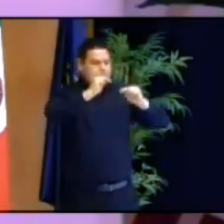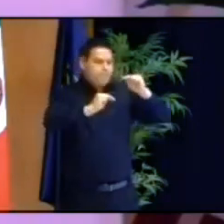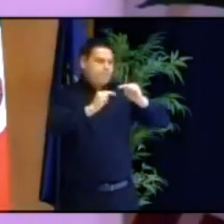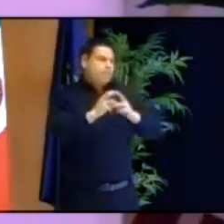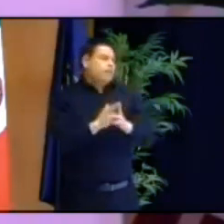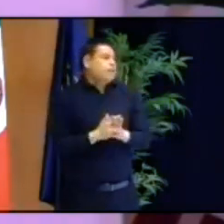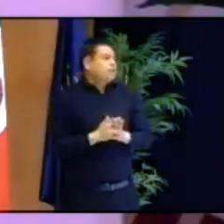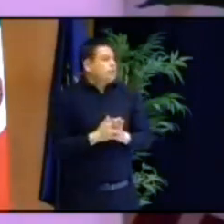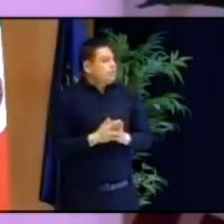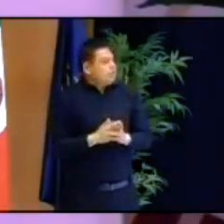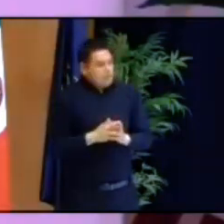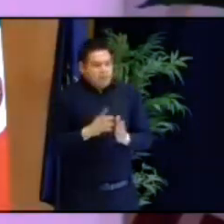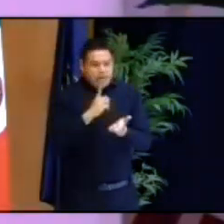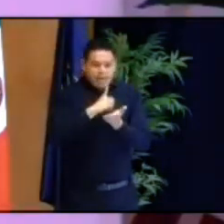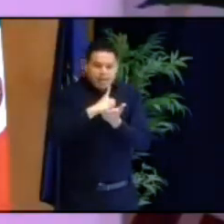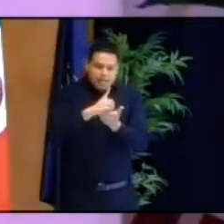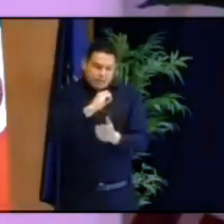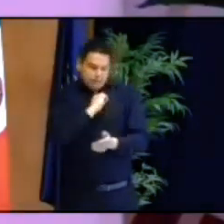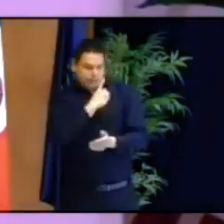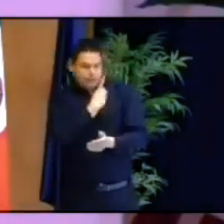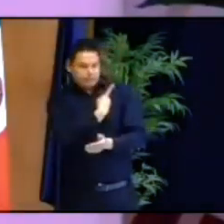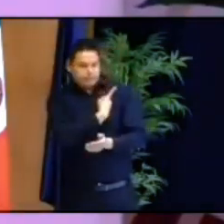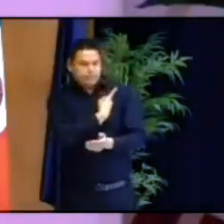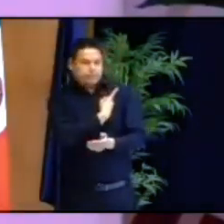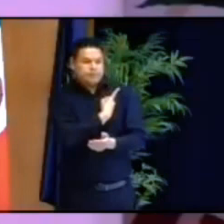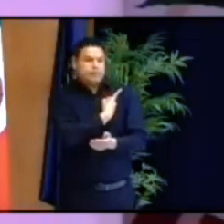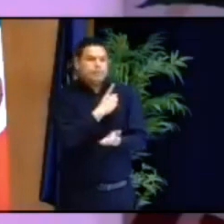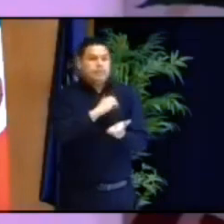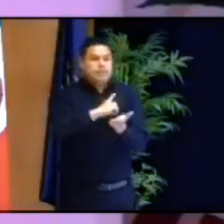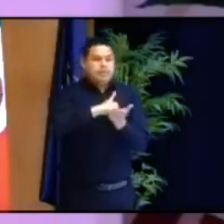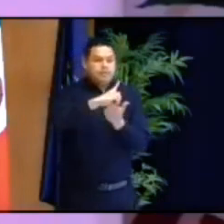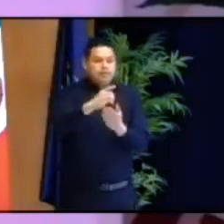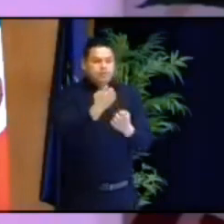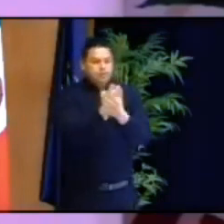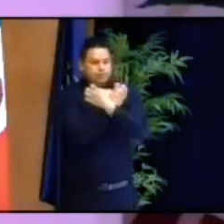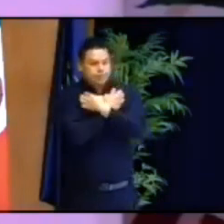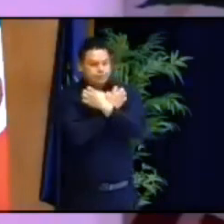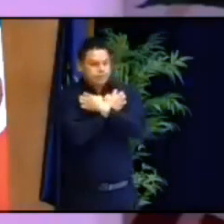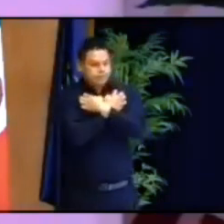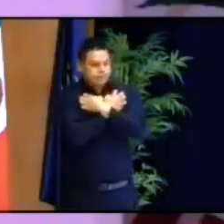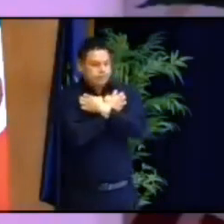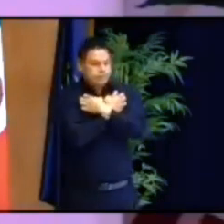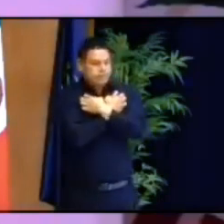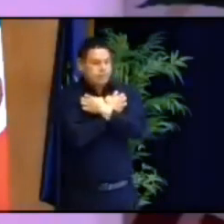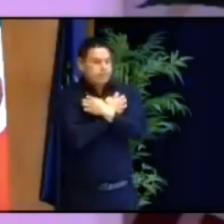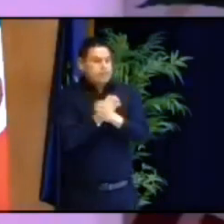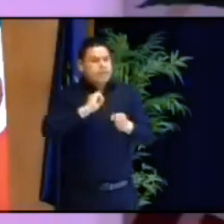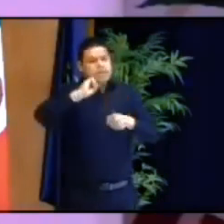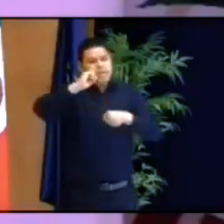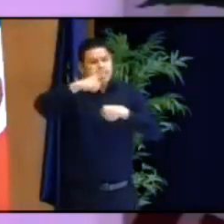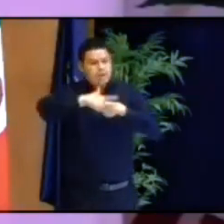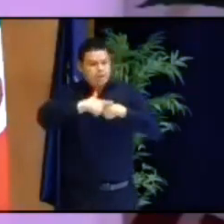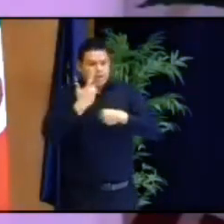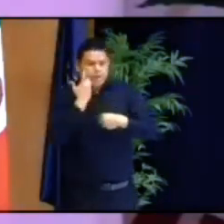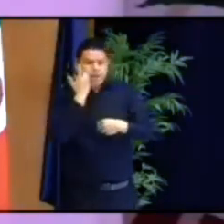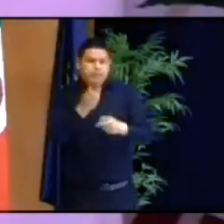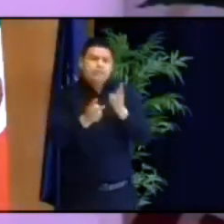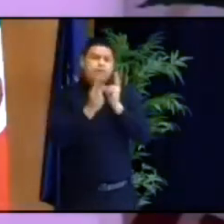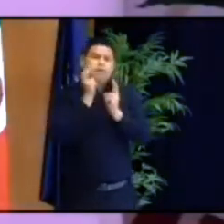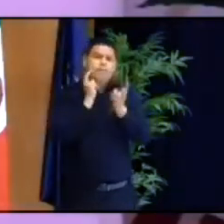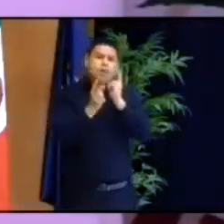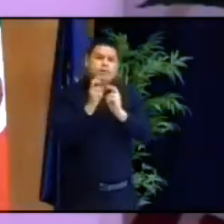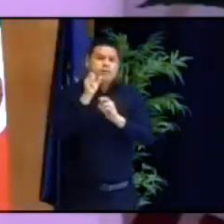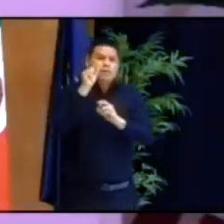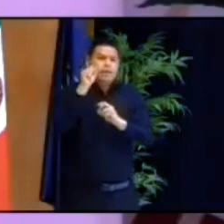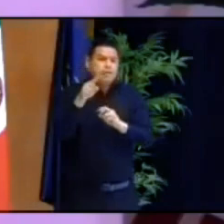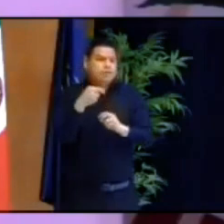Así que es el derecho a la salud y el derecho a la educación. Y algo de lo que quiero platicarles también